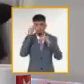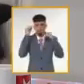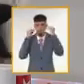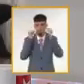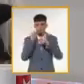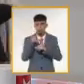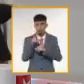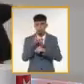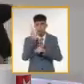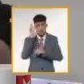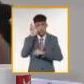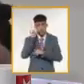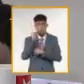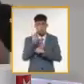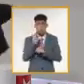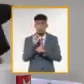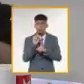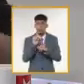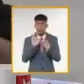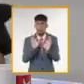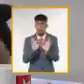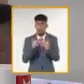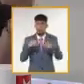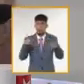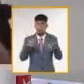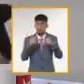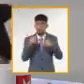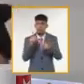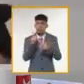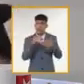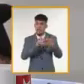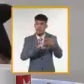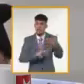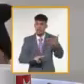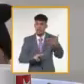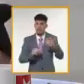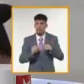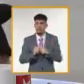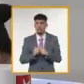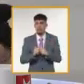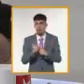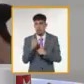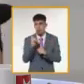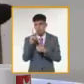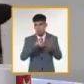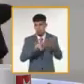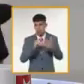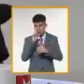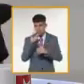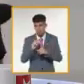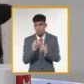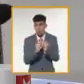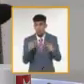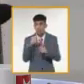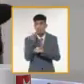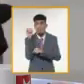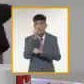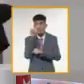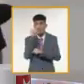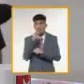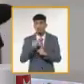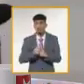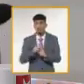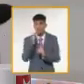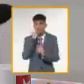discurso predominante en las canciones, en las letras, no solo en las letras, porque es un género que tiene un discurso audiovisual, más allá que un